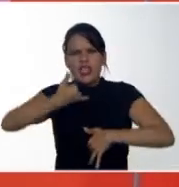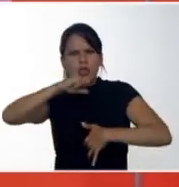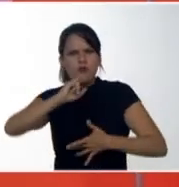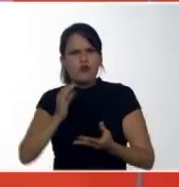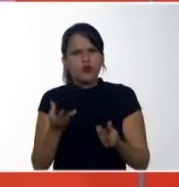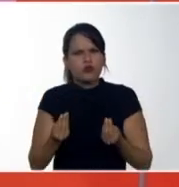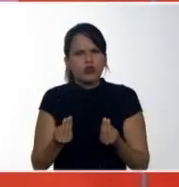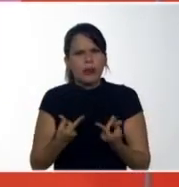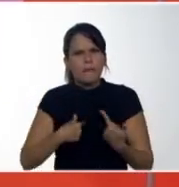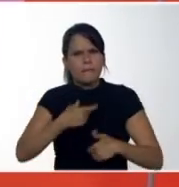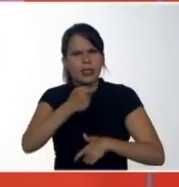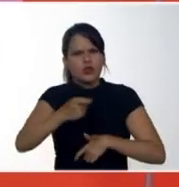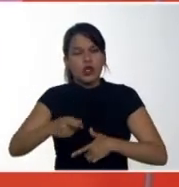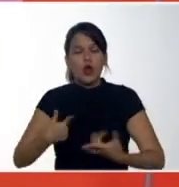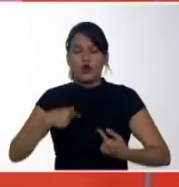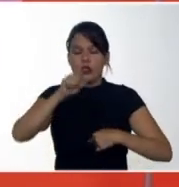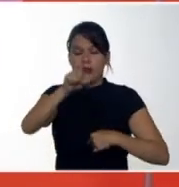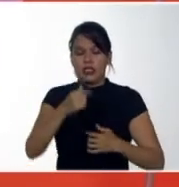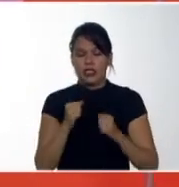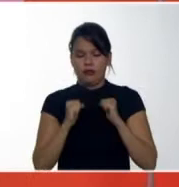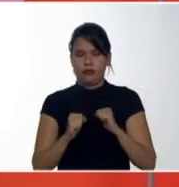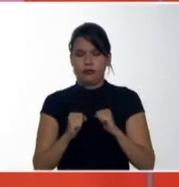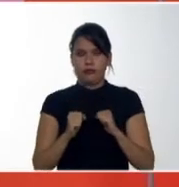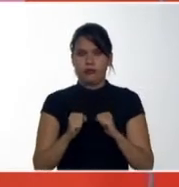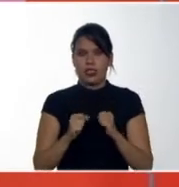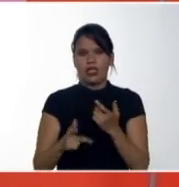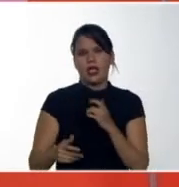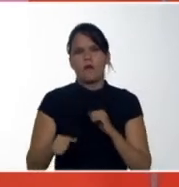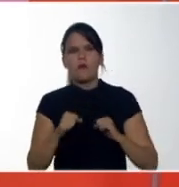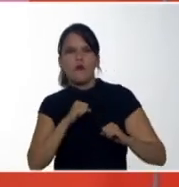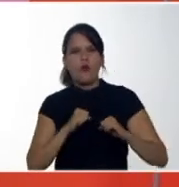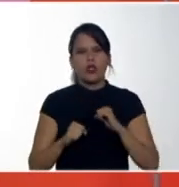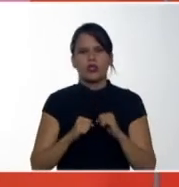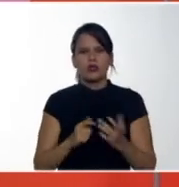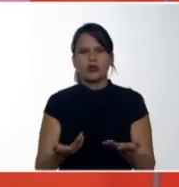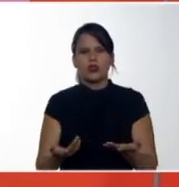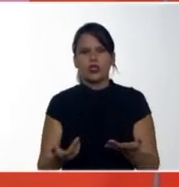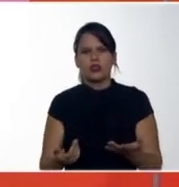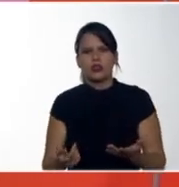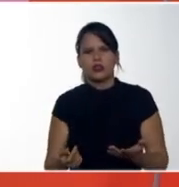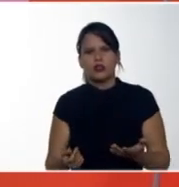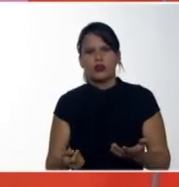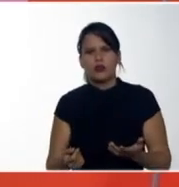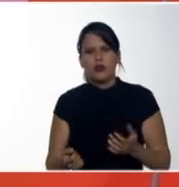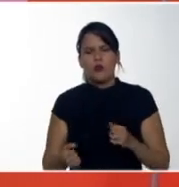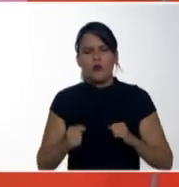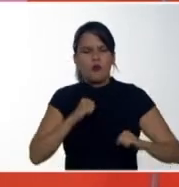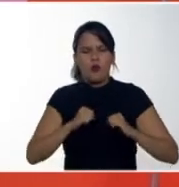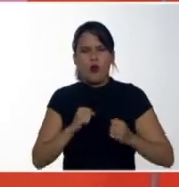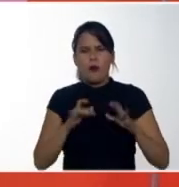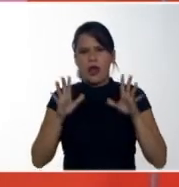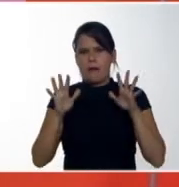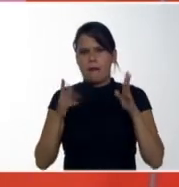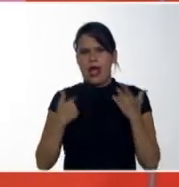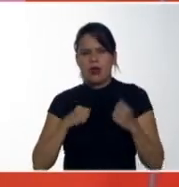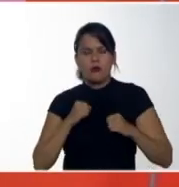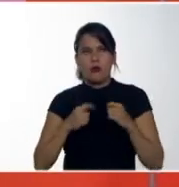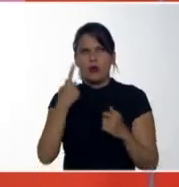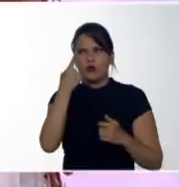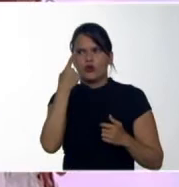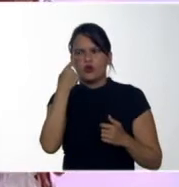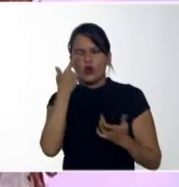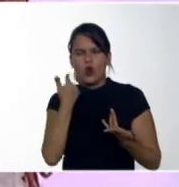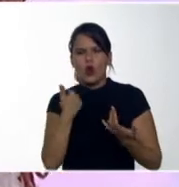gente, ustedes, a pesar de que están inmóviles, están moviéndose, mueven las manos, mueven los ojos, respiran,